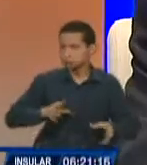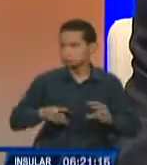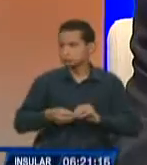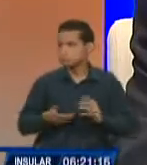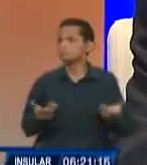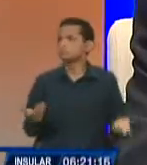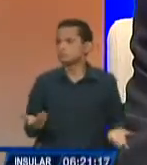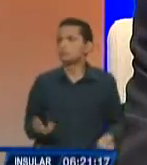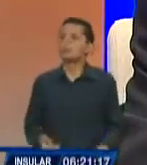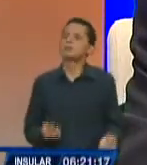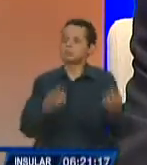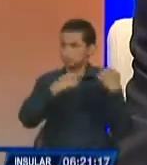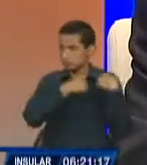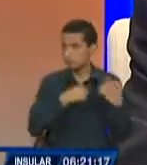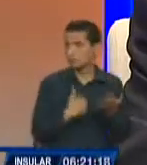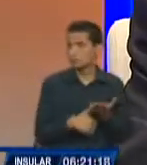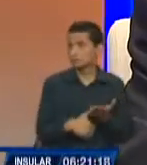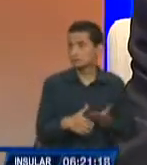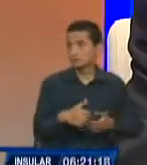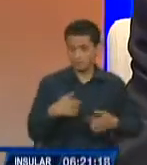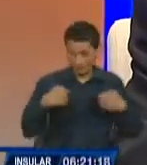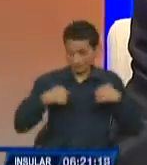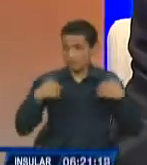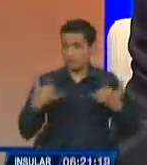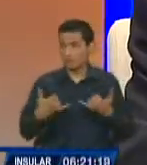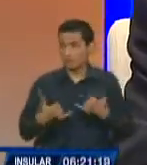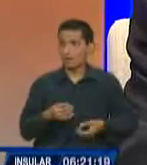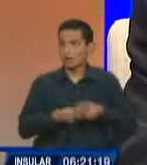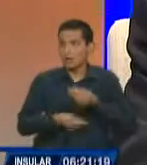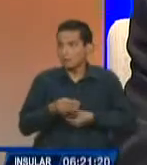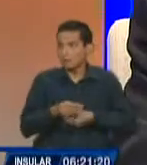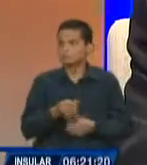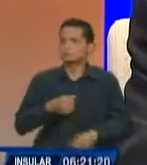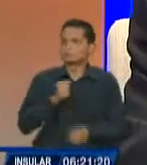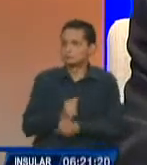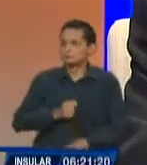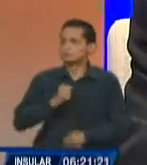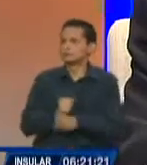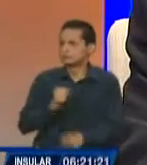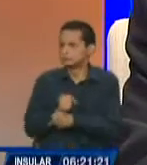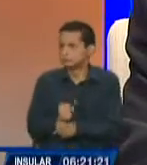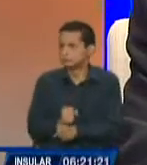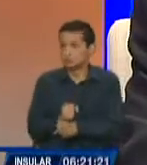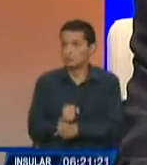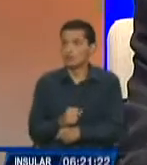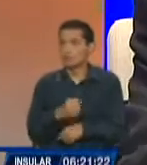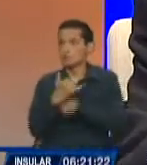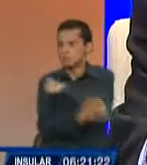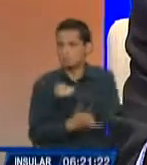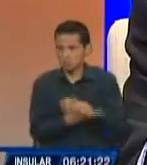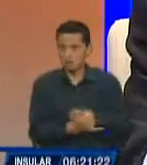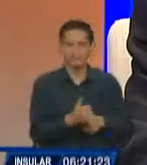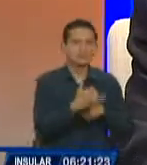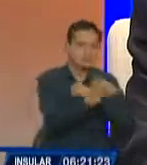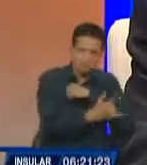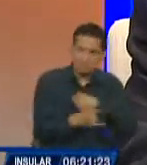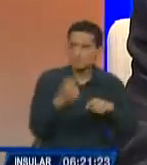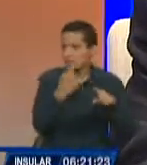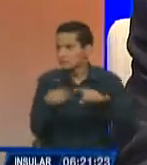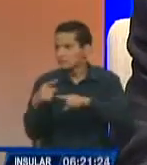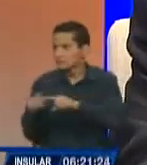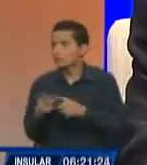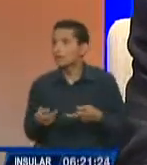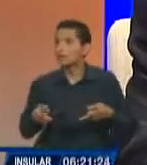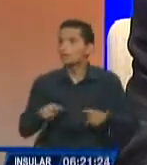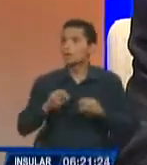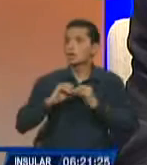es responsabilidad del Ministerio de Comercio, evidentemente, hacer todo un trabajo con los países amigos y ante la Organización Mundial de Comercio para presentar